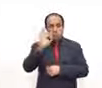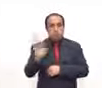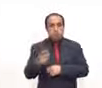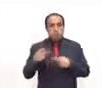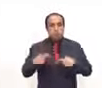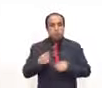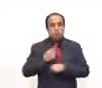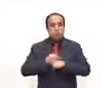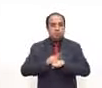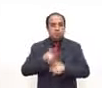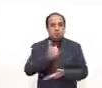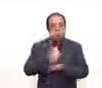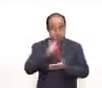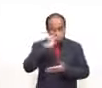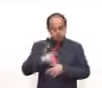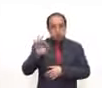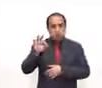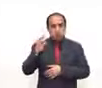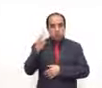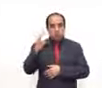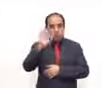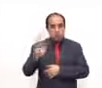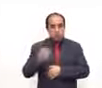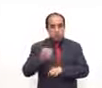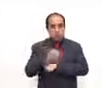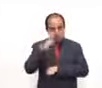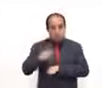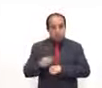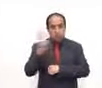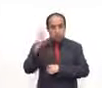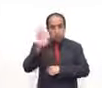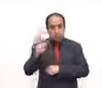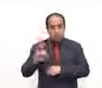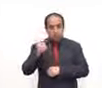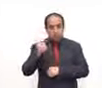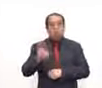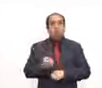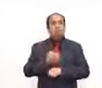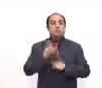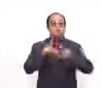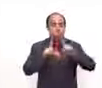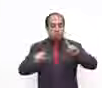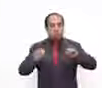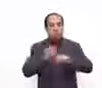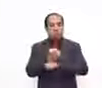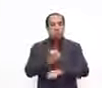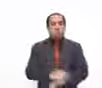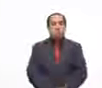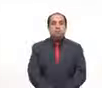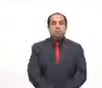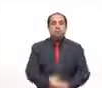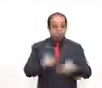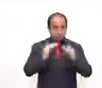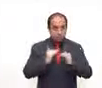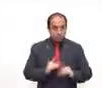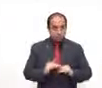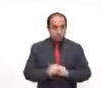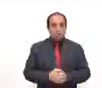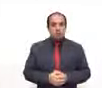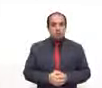Ciudad de México, el 43% del Estado de México y el 3% de otras entidades federativas. Siguiente.